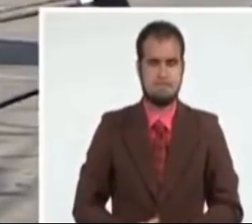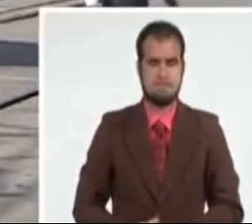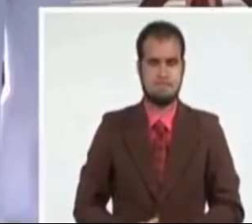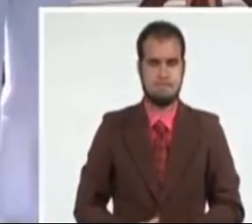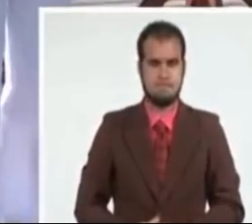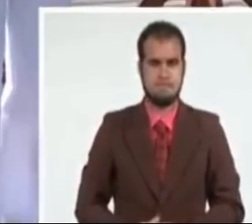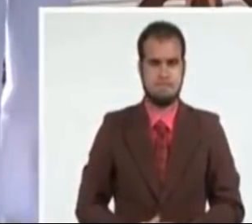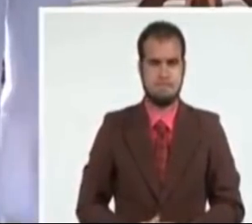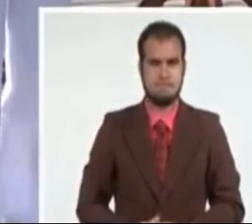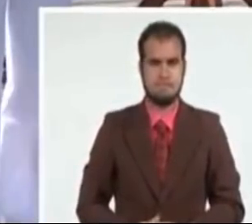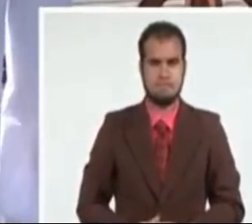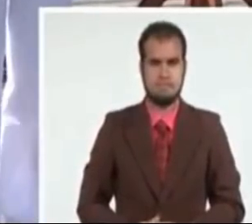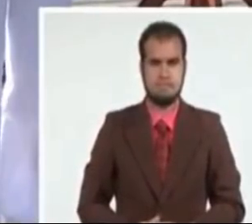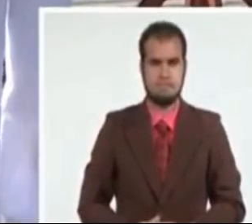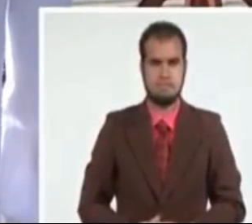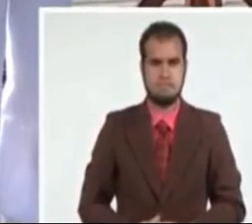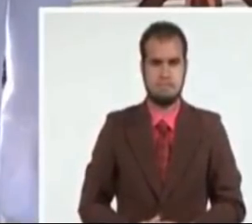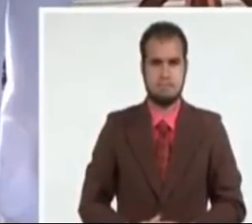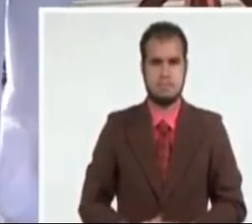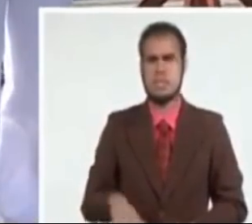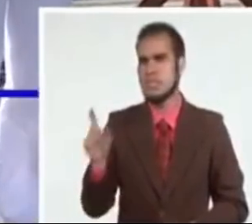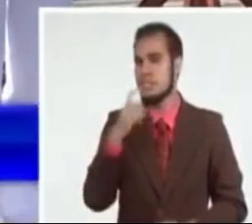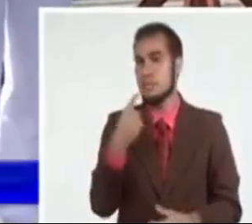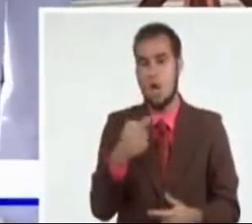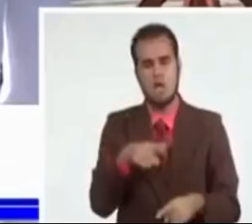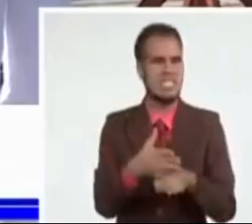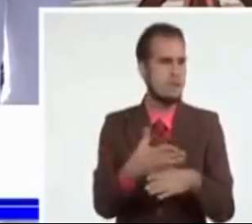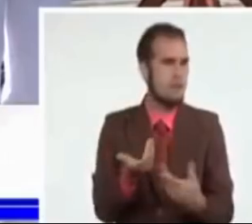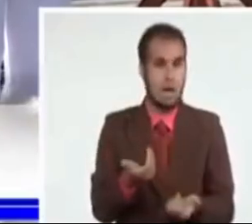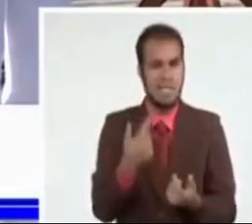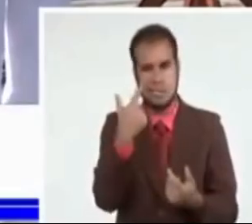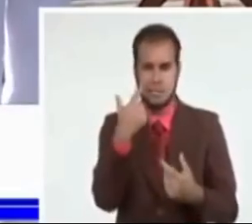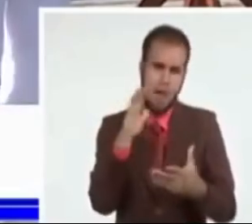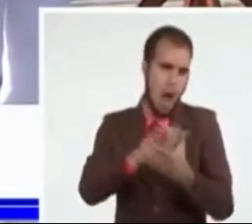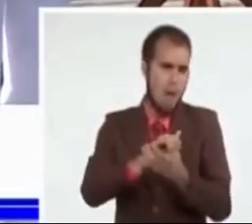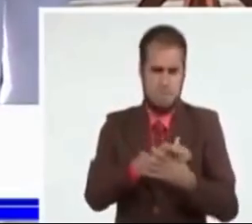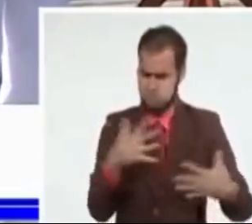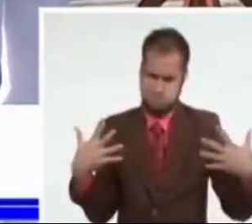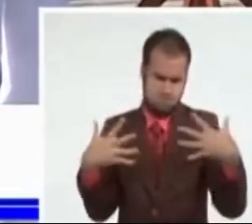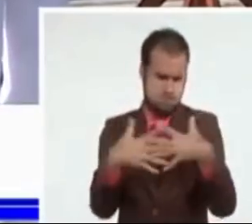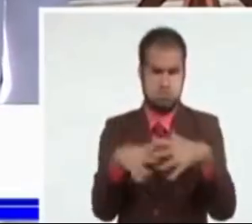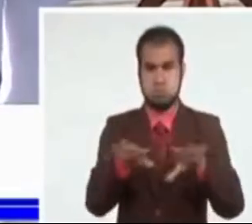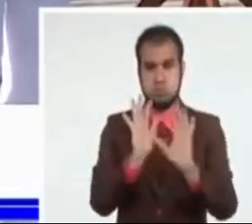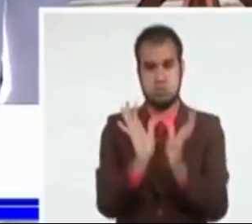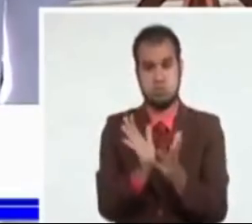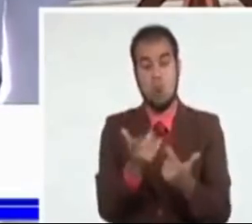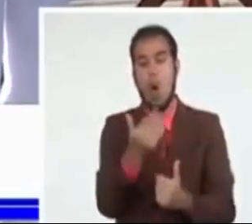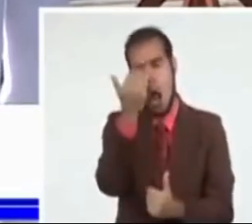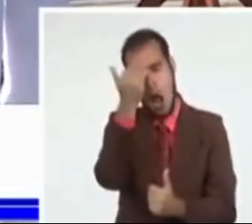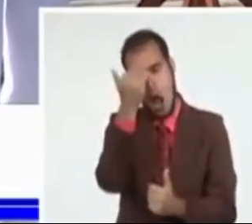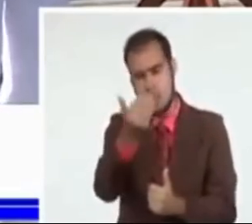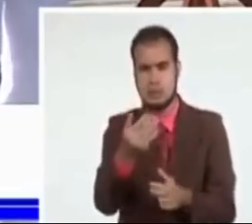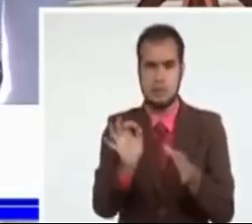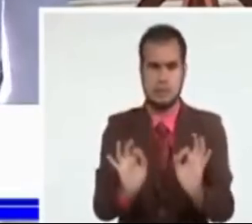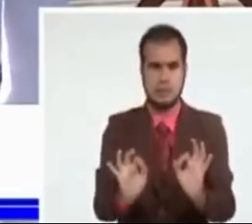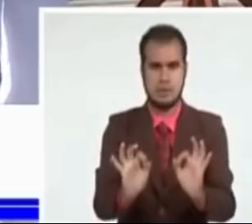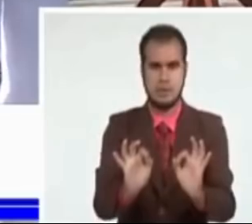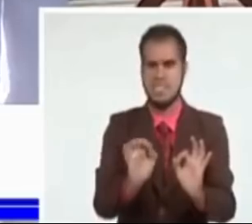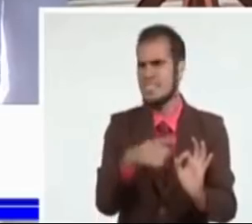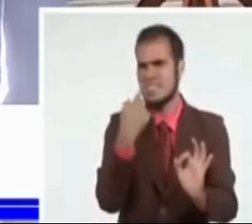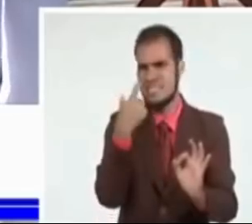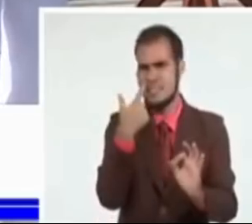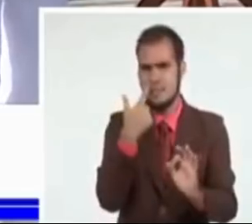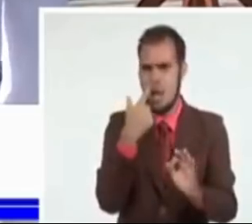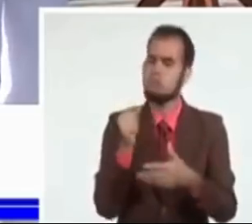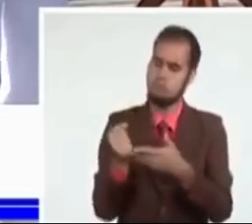cubanos. Son testimonio de amistad, son testimonio de gratitud, son testimonio de